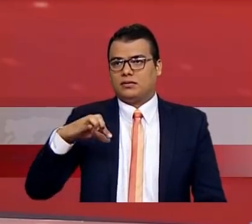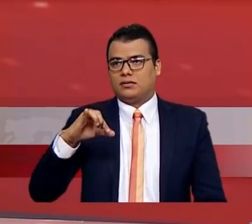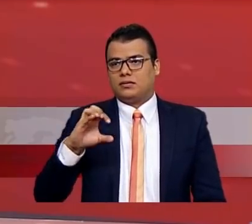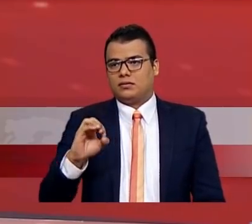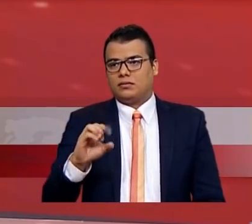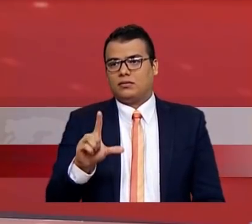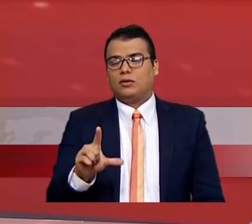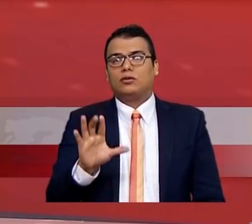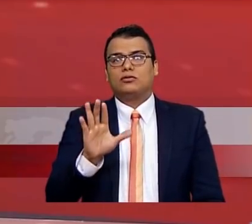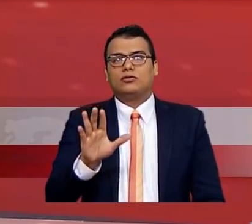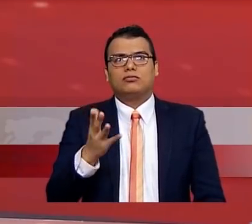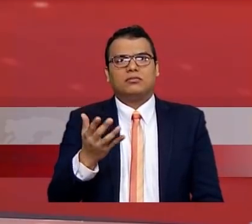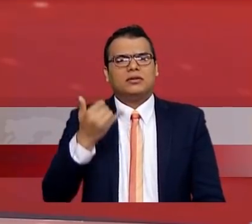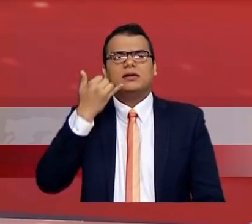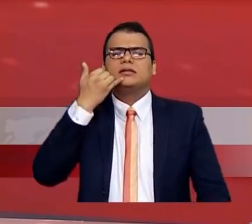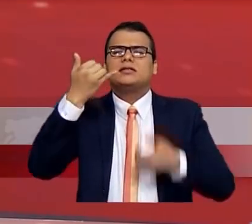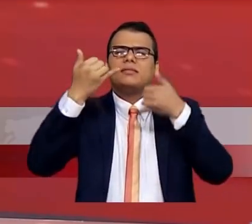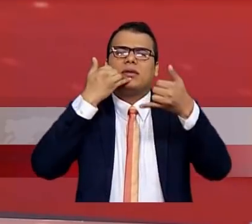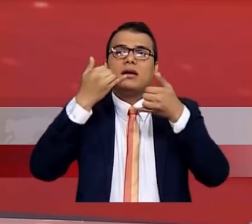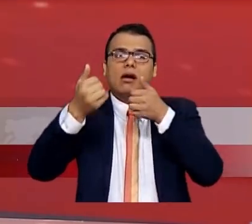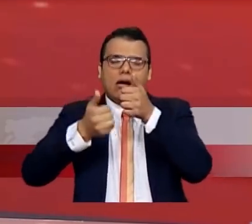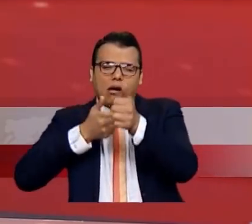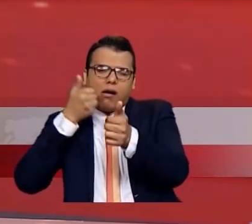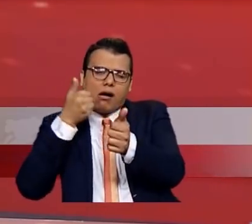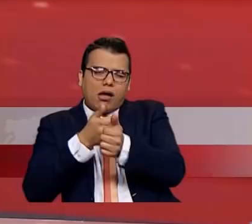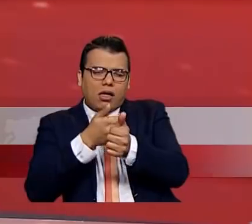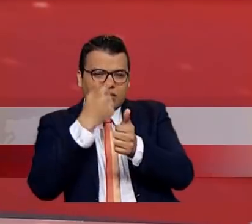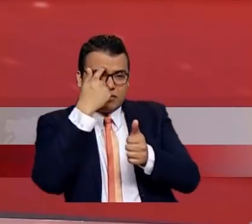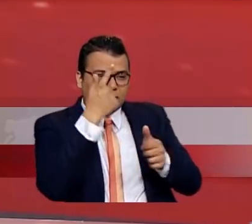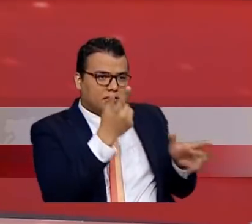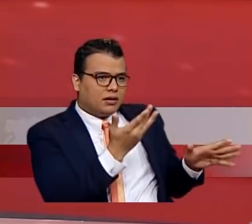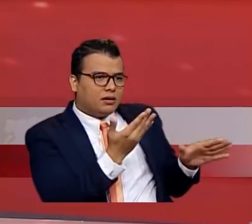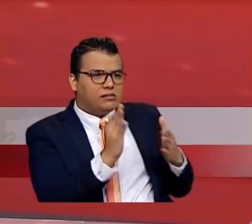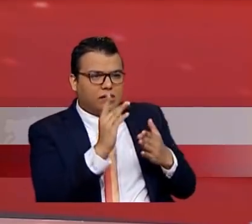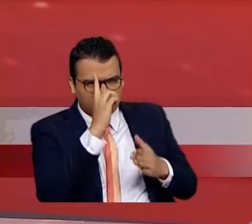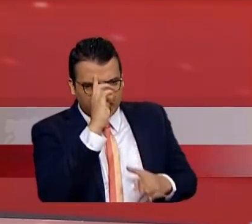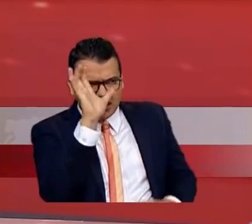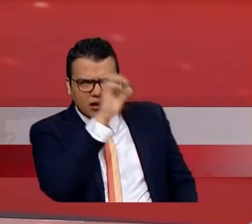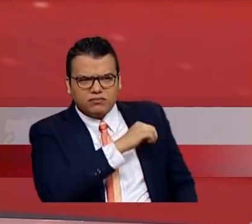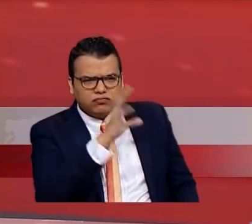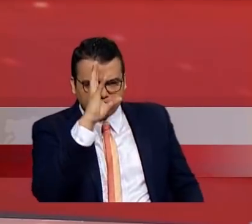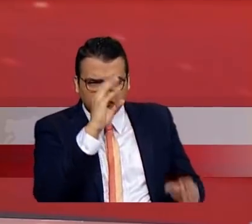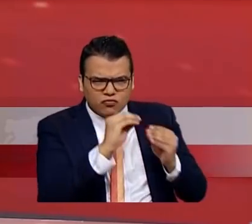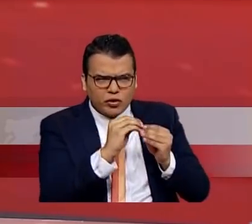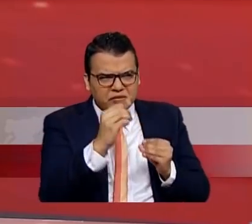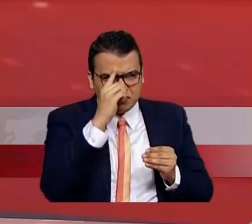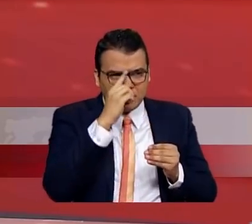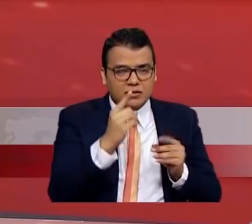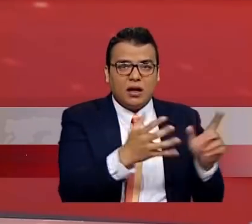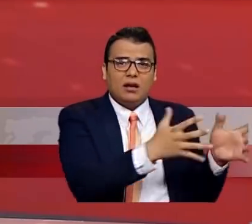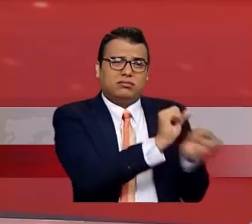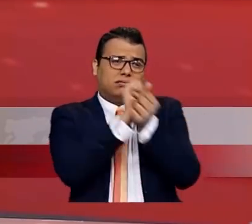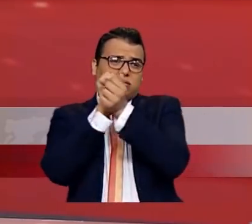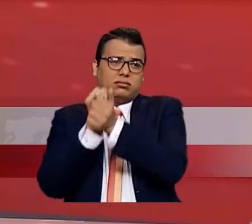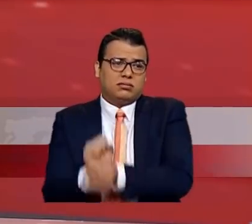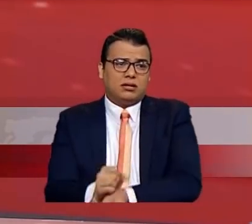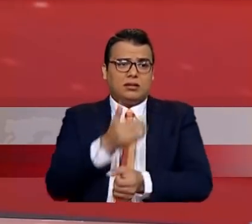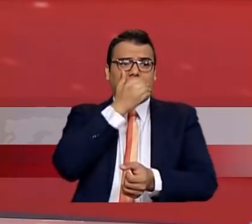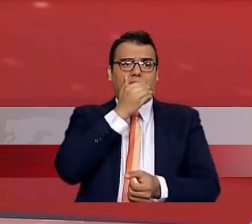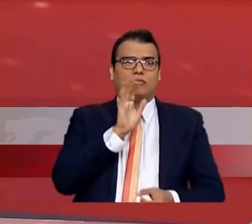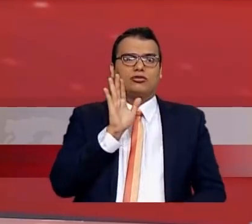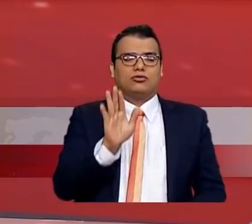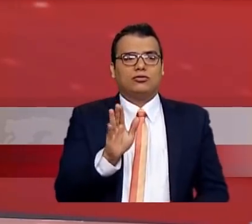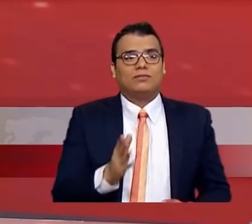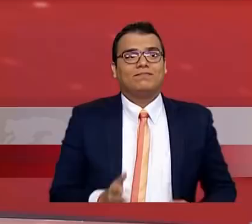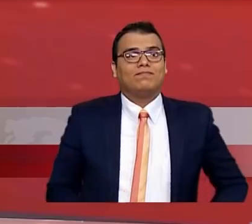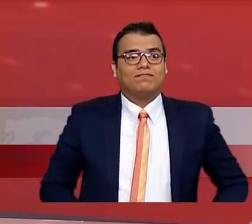de llamadas en donde estaban planeando nuestro secuestro o posible asesinato es por eso que se emiten también estas alertas y miren los mandatarios